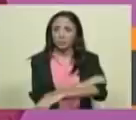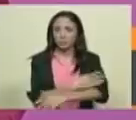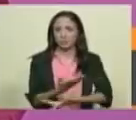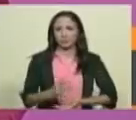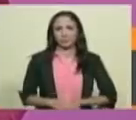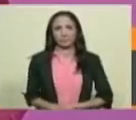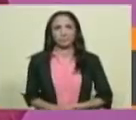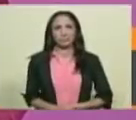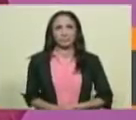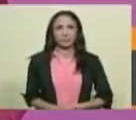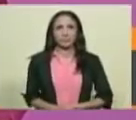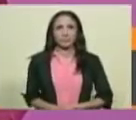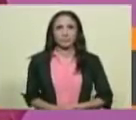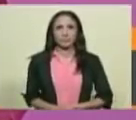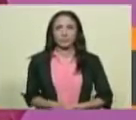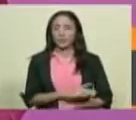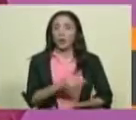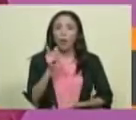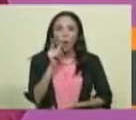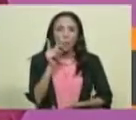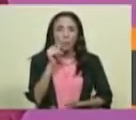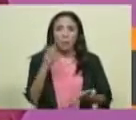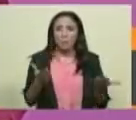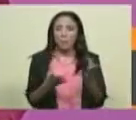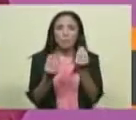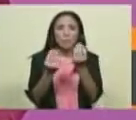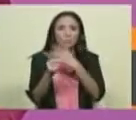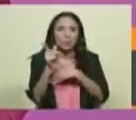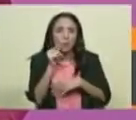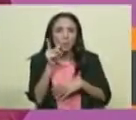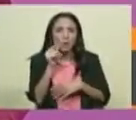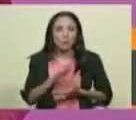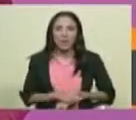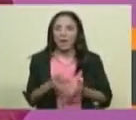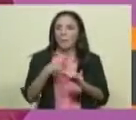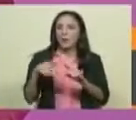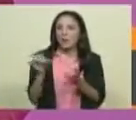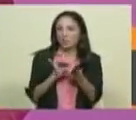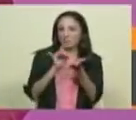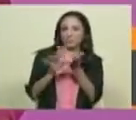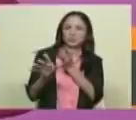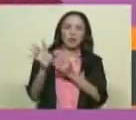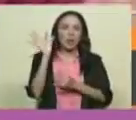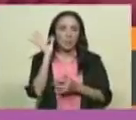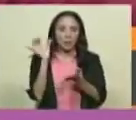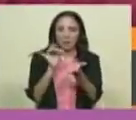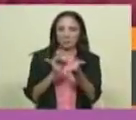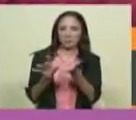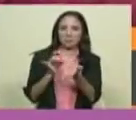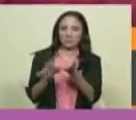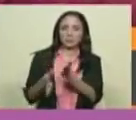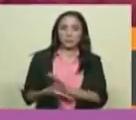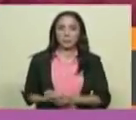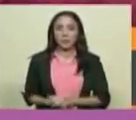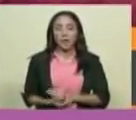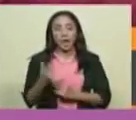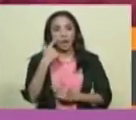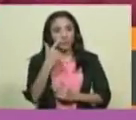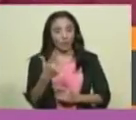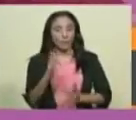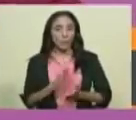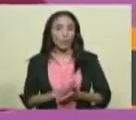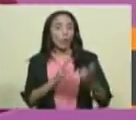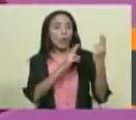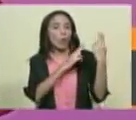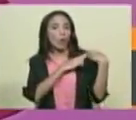misógina. La derecha es machista. La derecha desprecia a las mujeres. Ahí está la directiva de la Asamblea